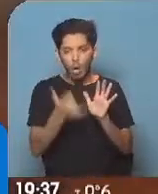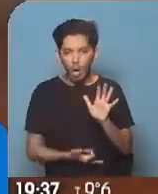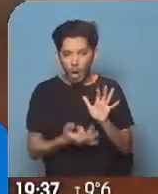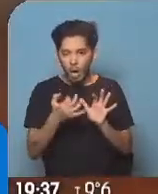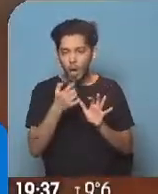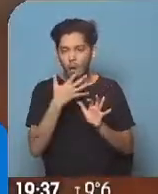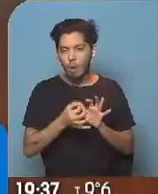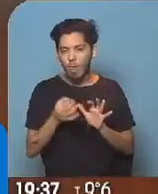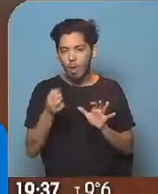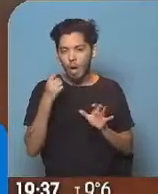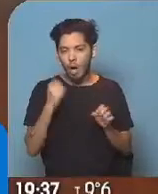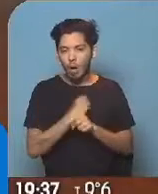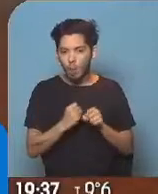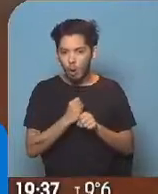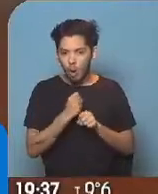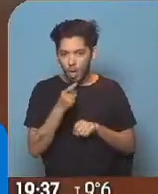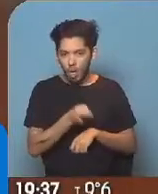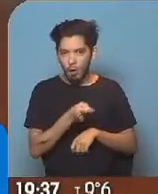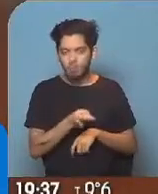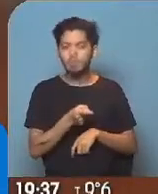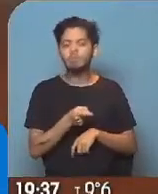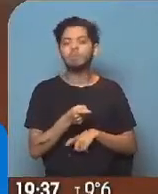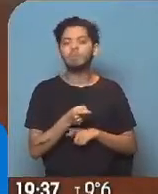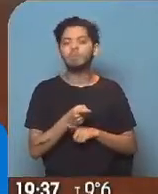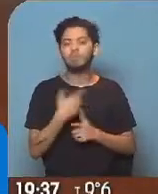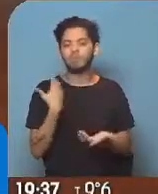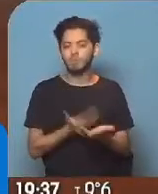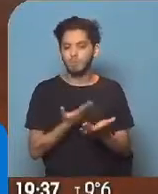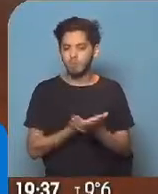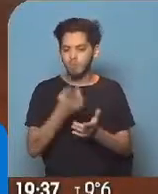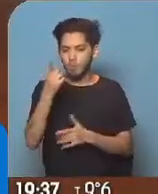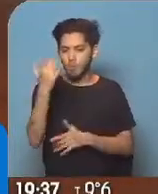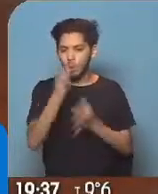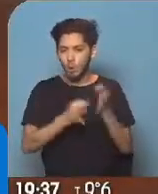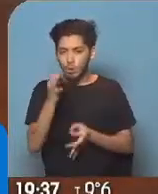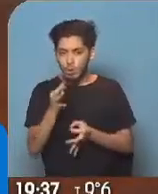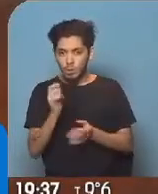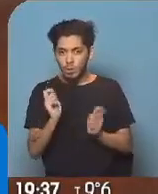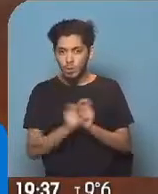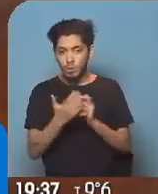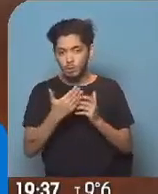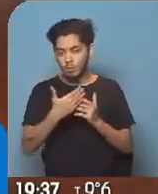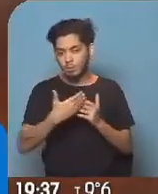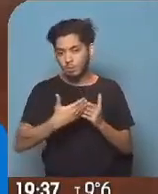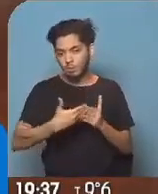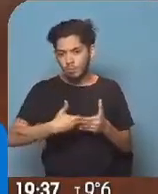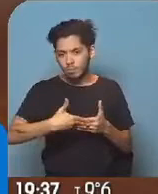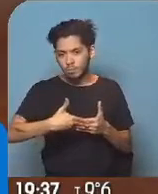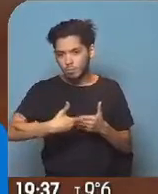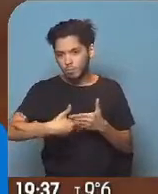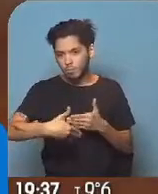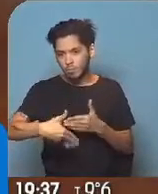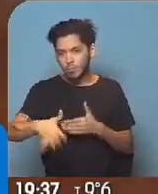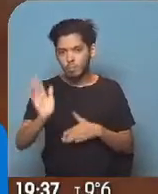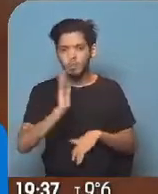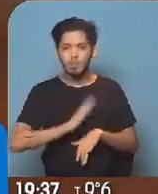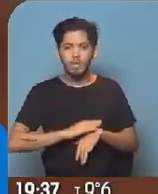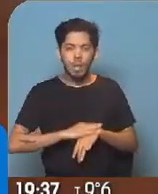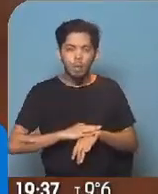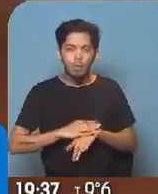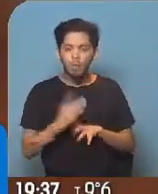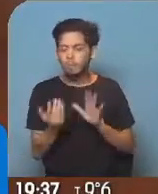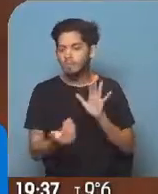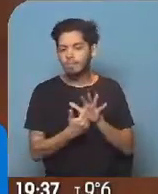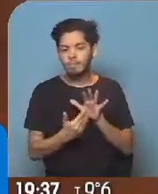de la auditoría fueron presentados también a la justicia y se transformaron con el tiempo en la principal fuente